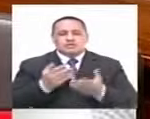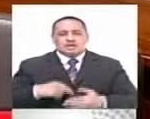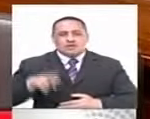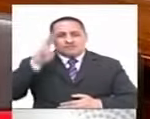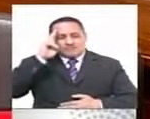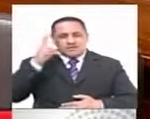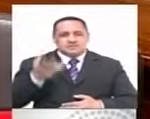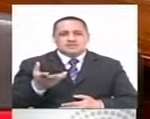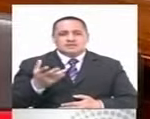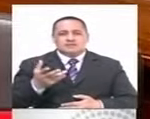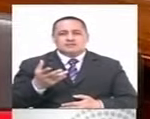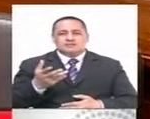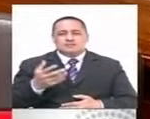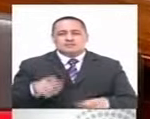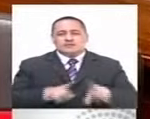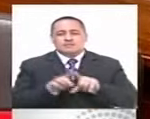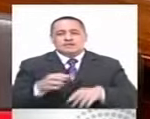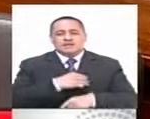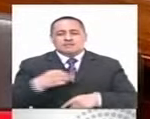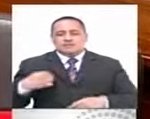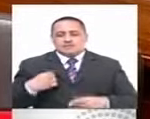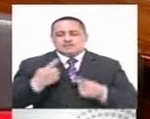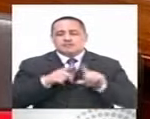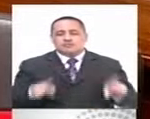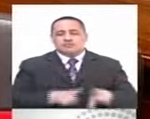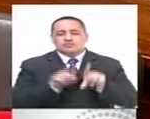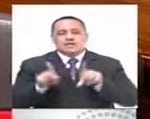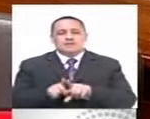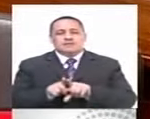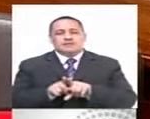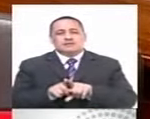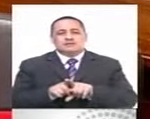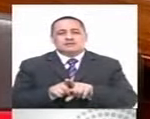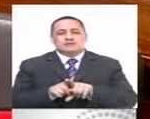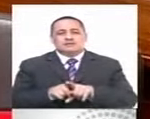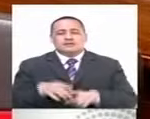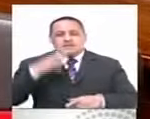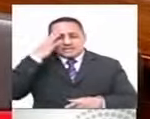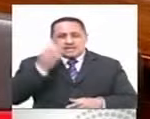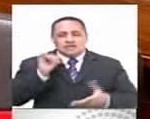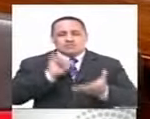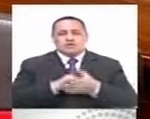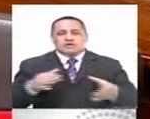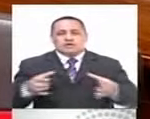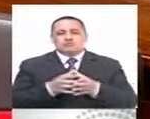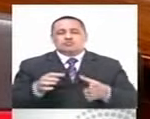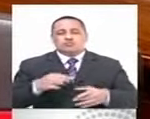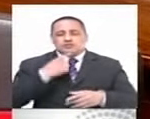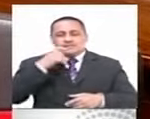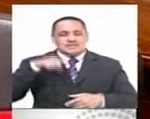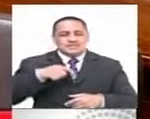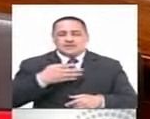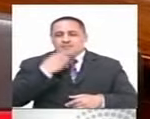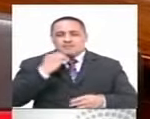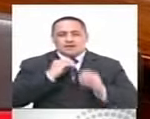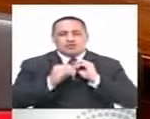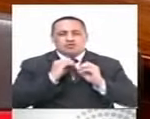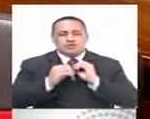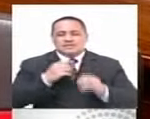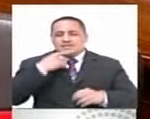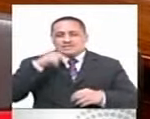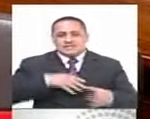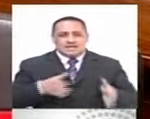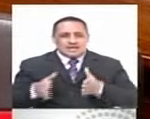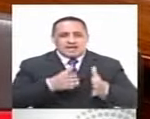confianza a la Premier, pero también consideramos que el gabinete necesita mejoras. Necesita ir en